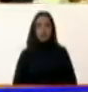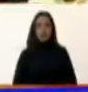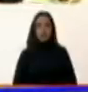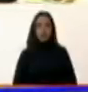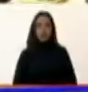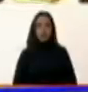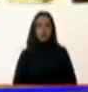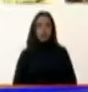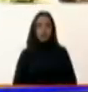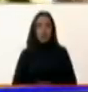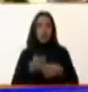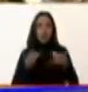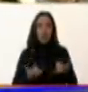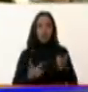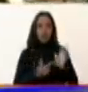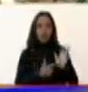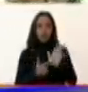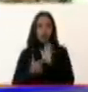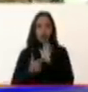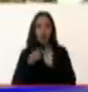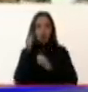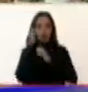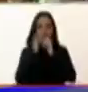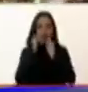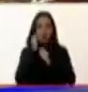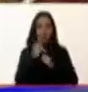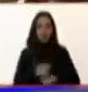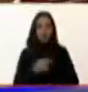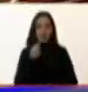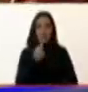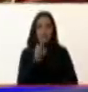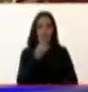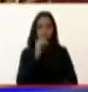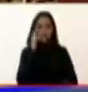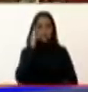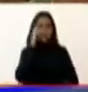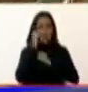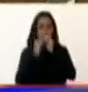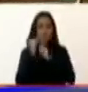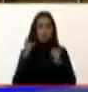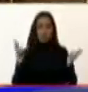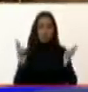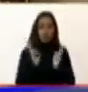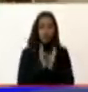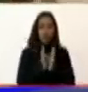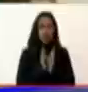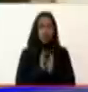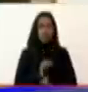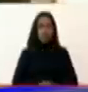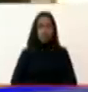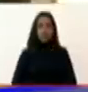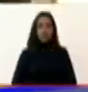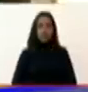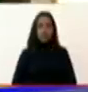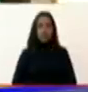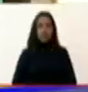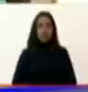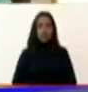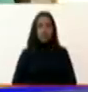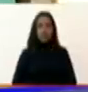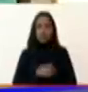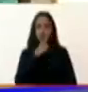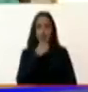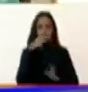Vamos a presentar un video. Me dicen que hay un video resumen muy bueno. No tengo la lista